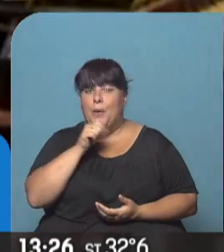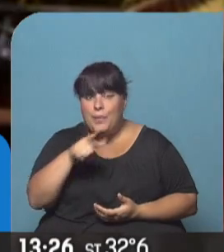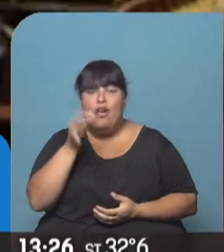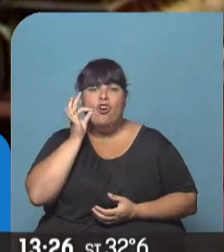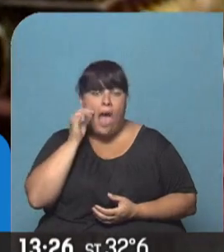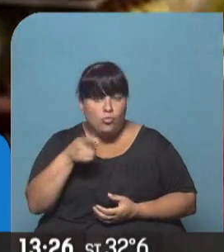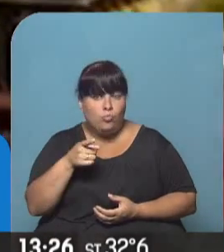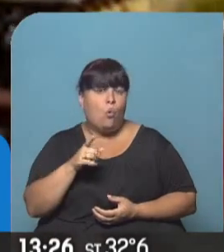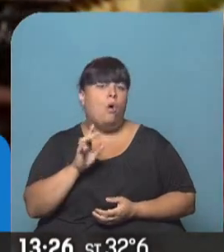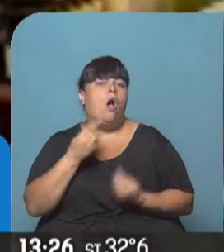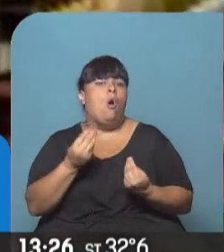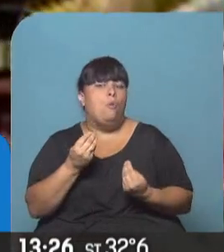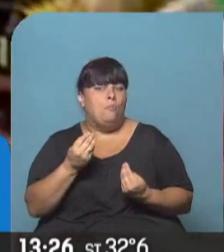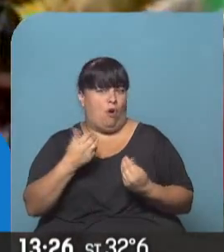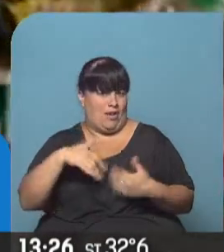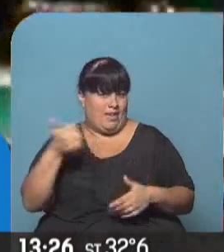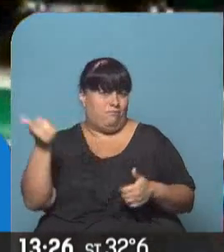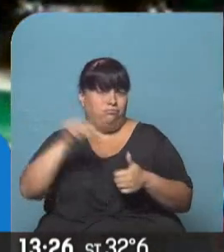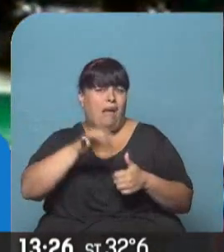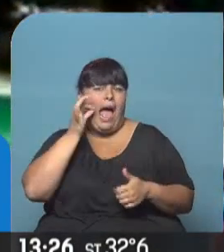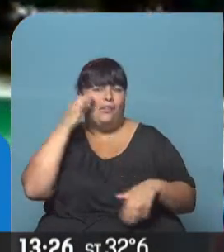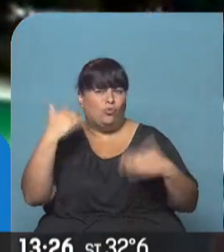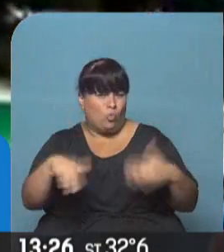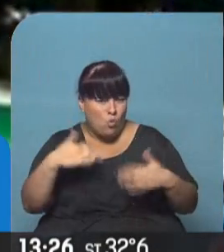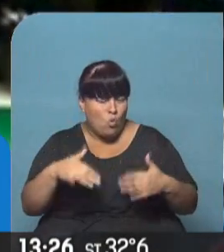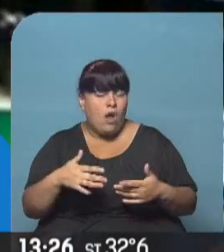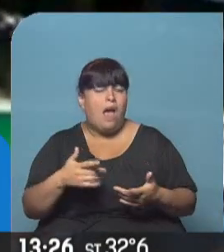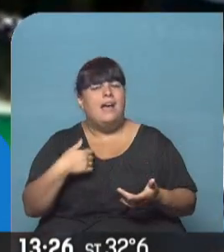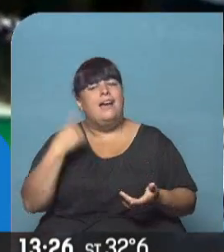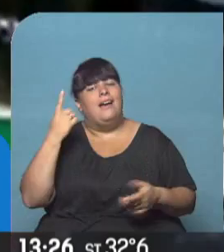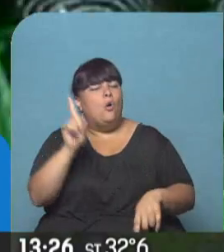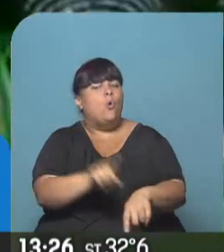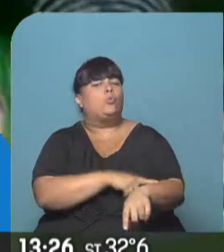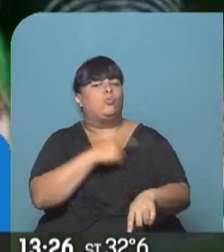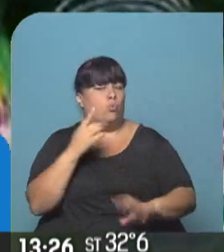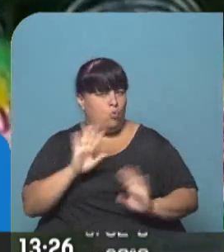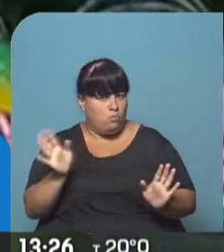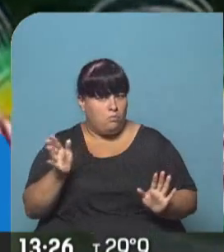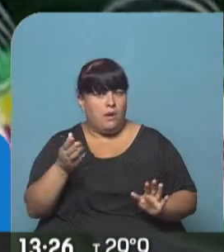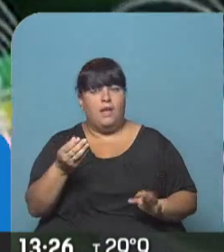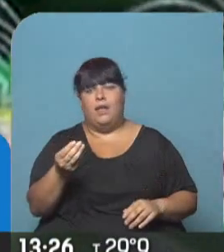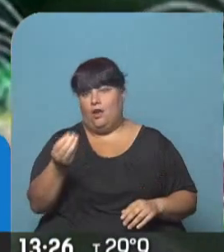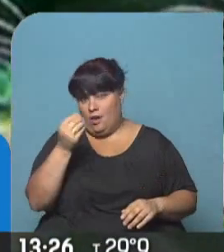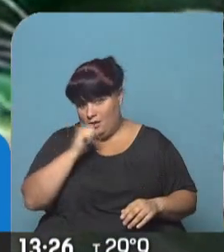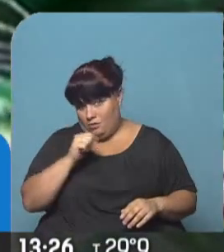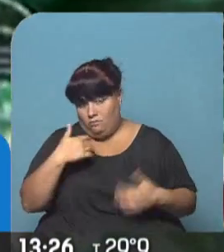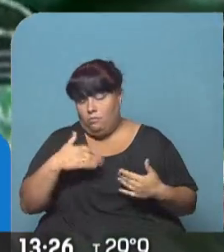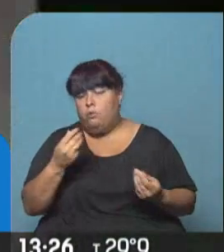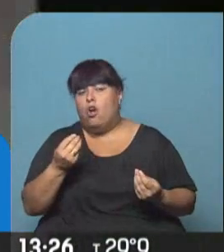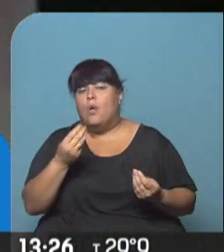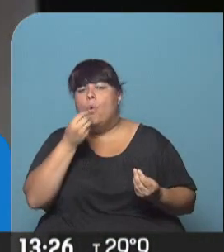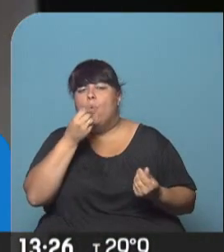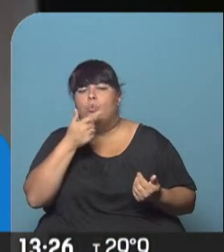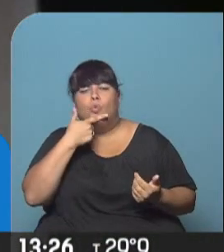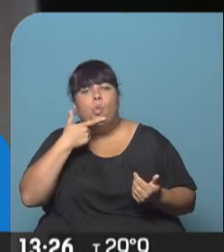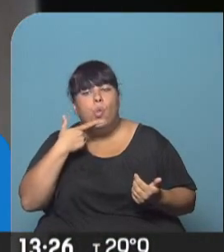azucaradas porque tiene una enorme cantidad de azúcar que uno se ha acostumbrado a comerla porque el sabor